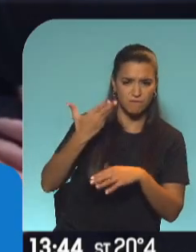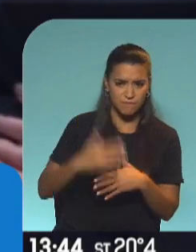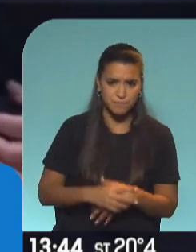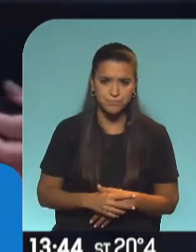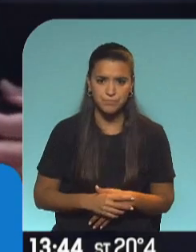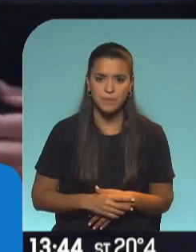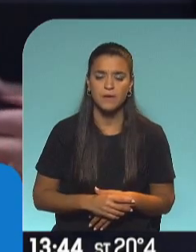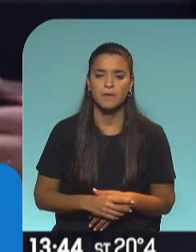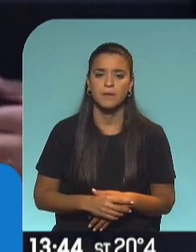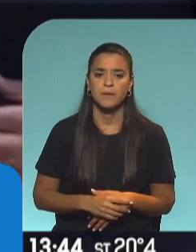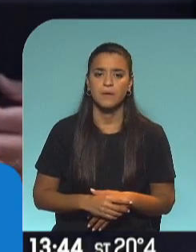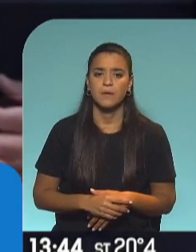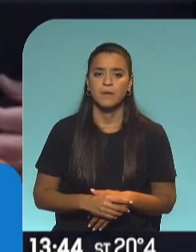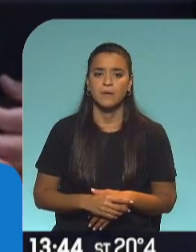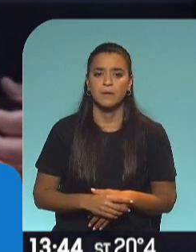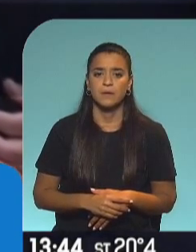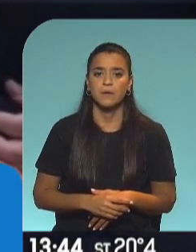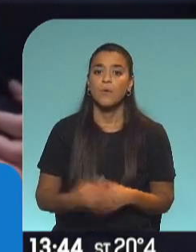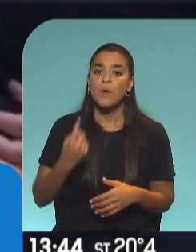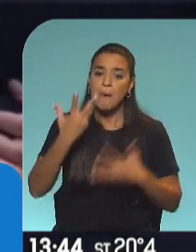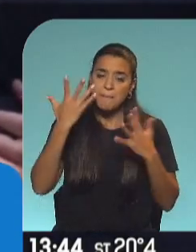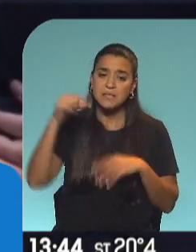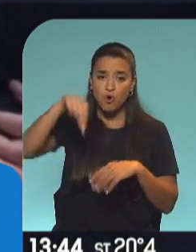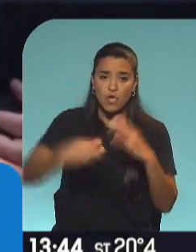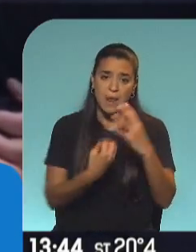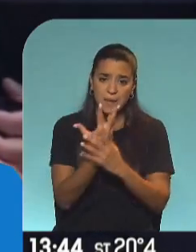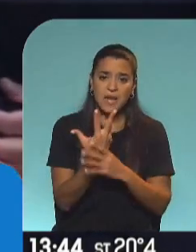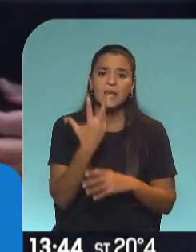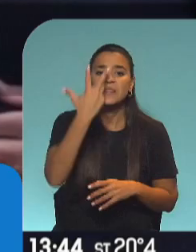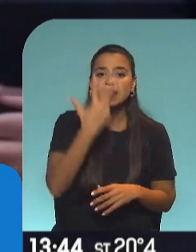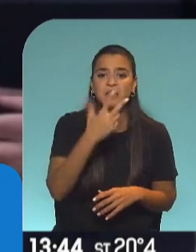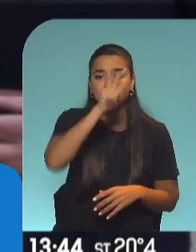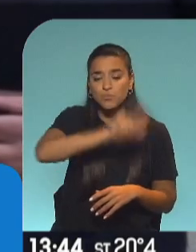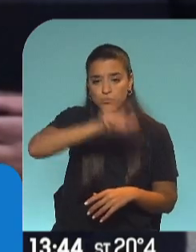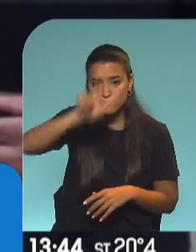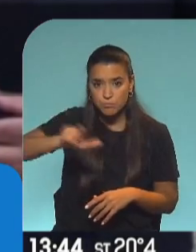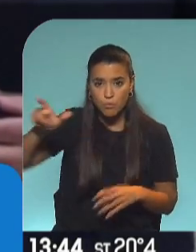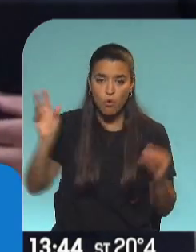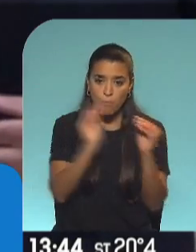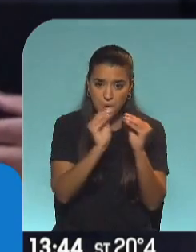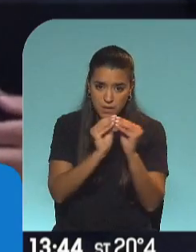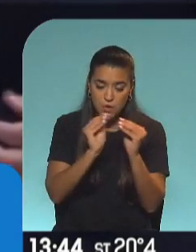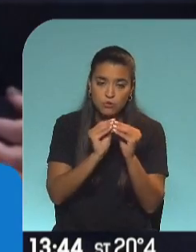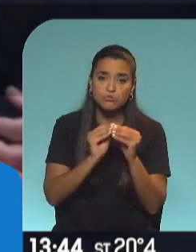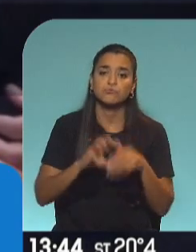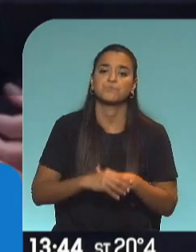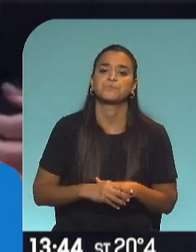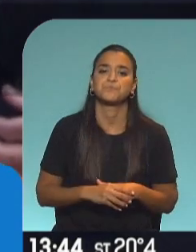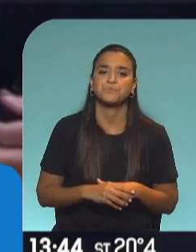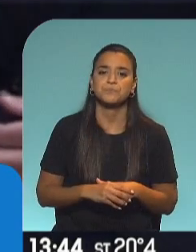islamiste. Une fois encore ce matin, ce sont 3 de nos